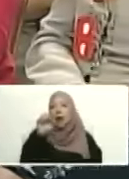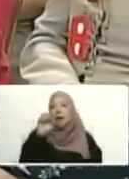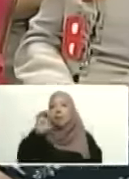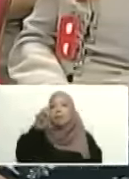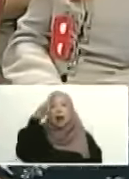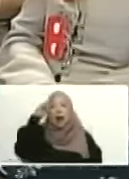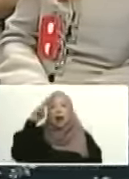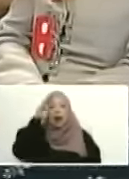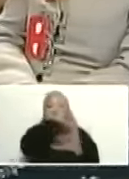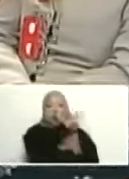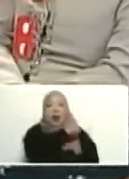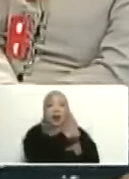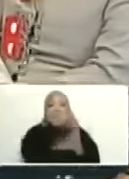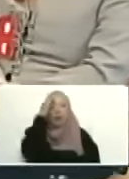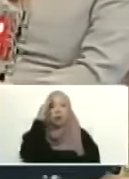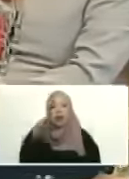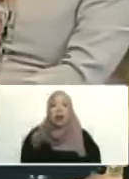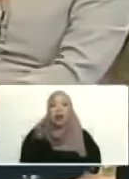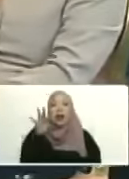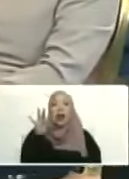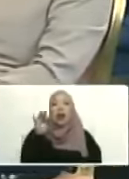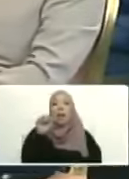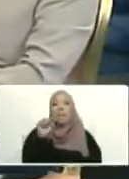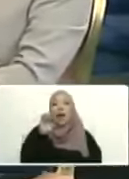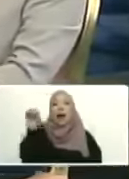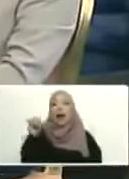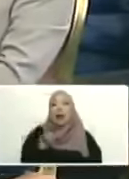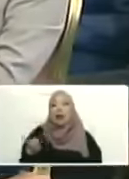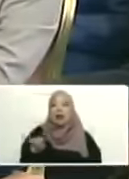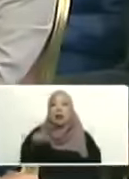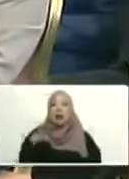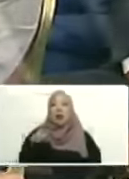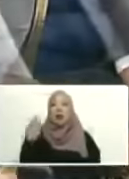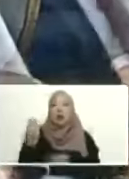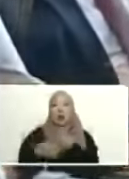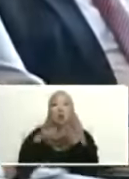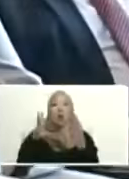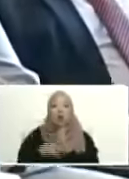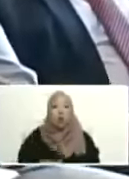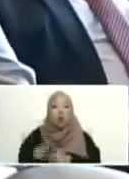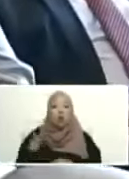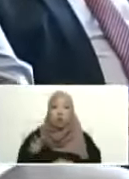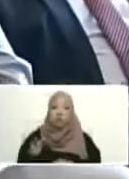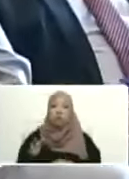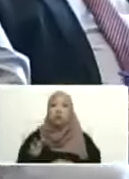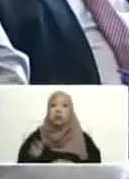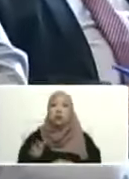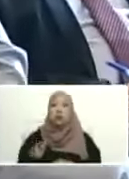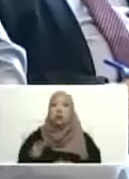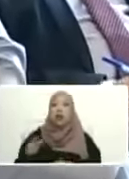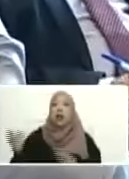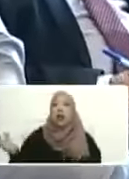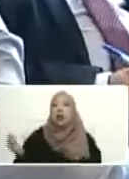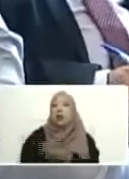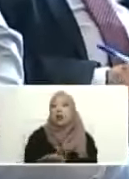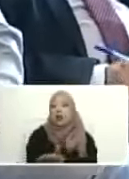Son decenas los testimonios que han quedado en la historia de ese despojo. Le